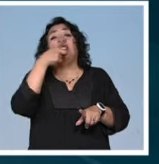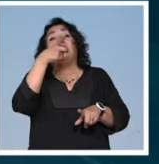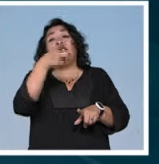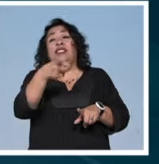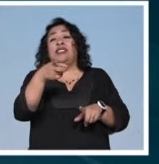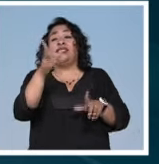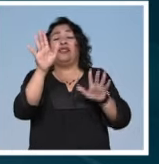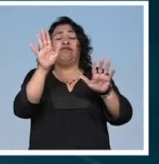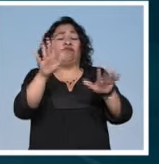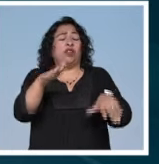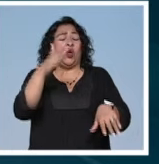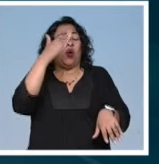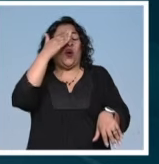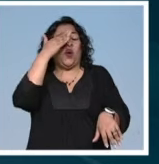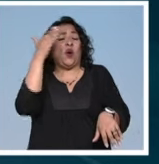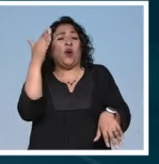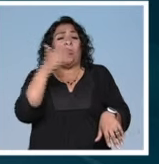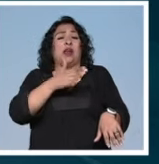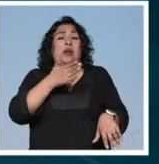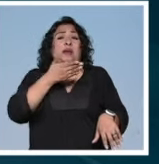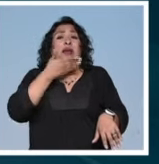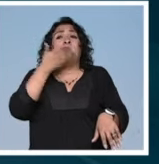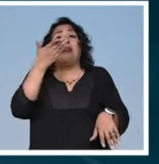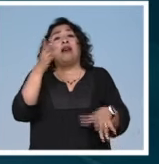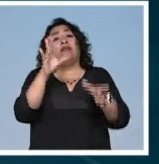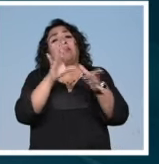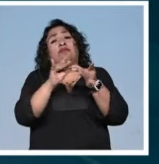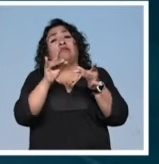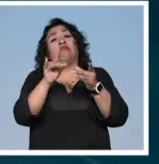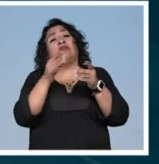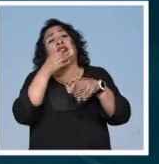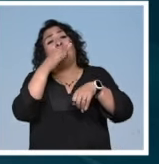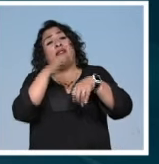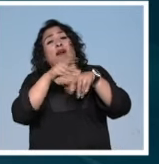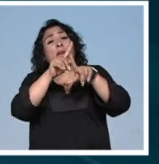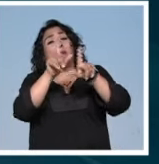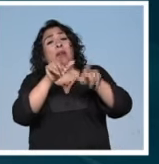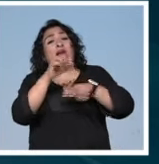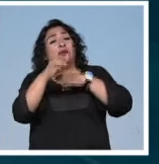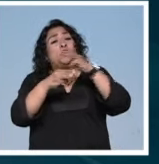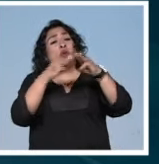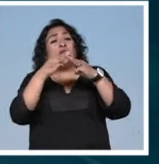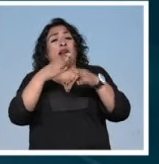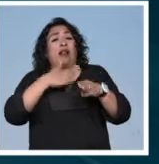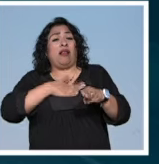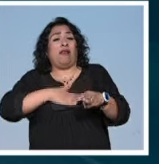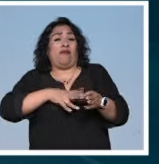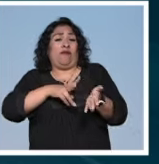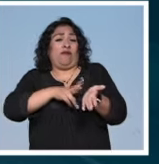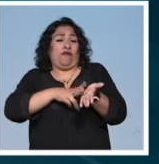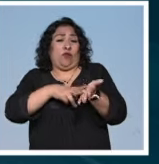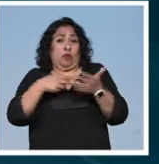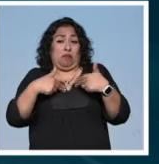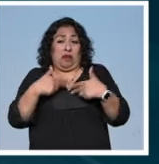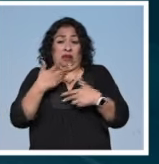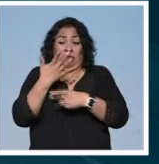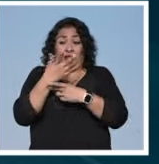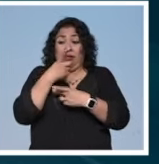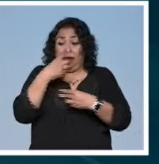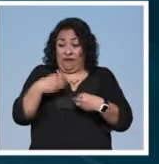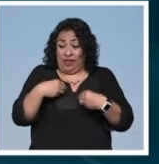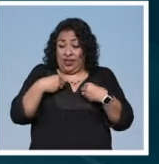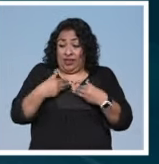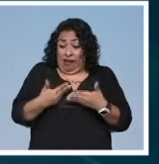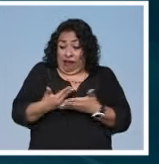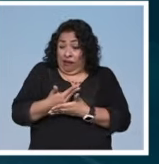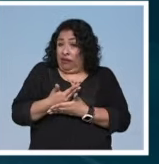práctica deplorable. En su discurso anual sobre las amenazas para la paz global y la dignidad humana, aseguró que la vida de un recién